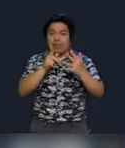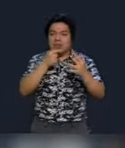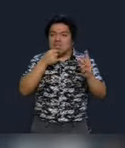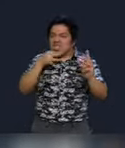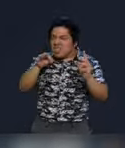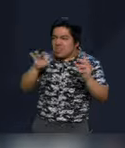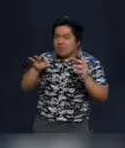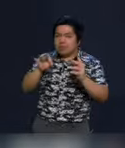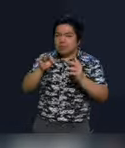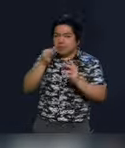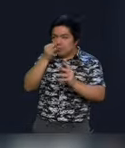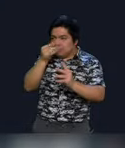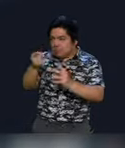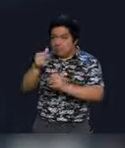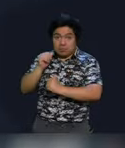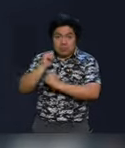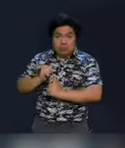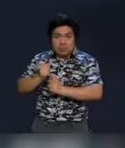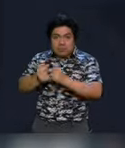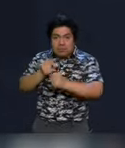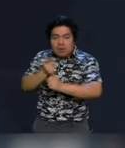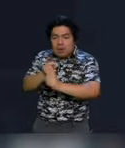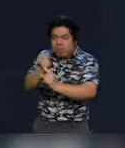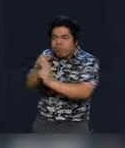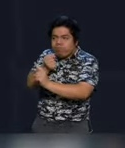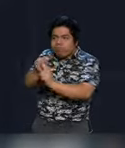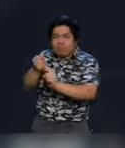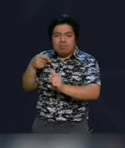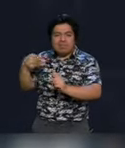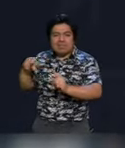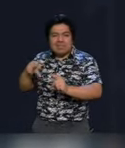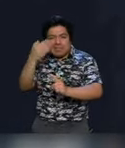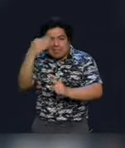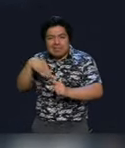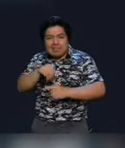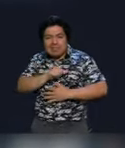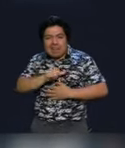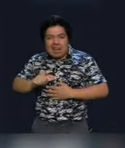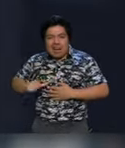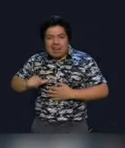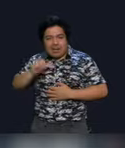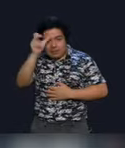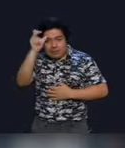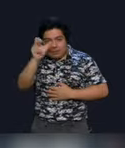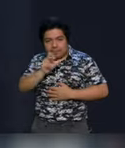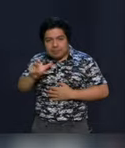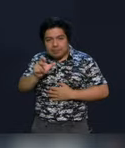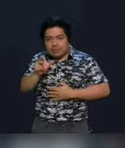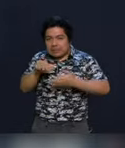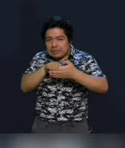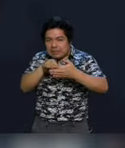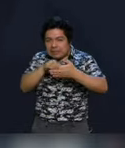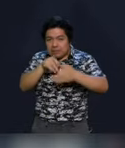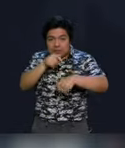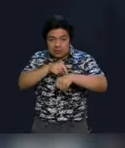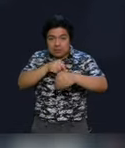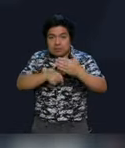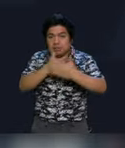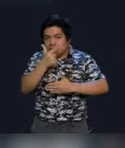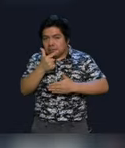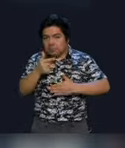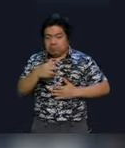intentando golpear a personal de seguridad de un antro en la alcaldía que su mamá gobernó la Miguel Hidalgo cerca del mediodía de este miércoles El